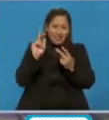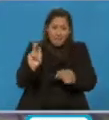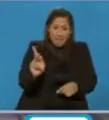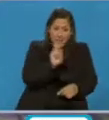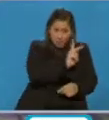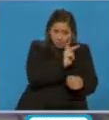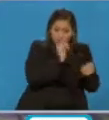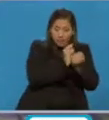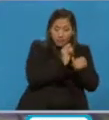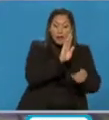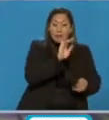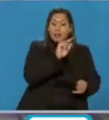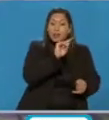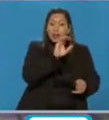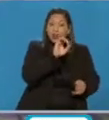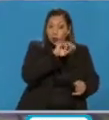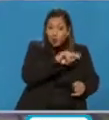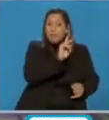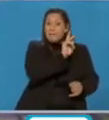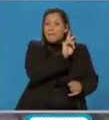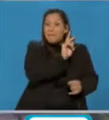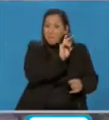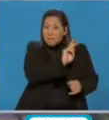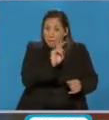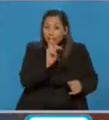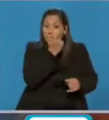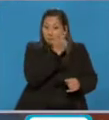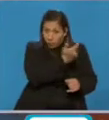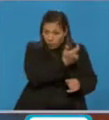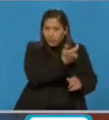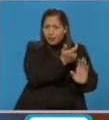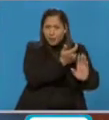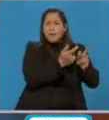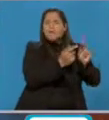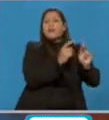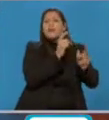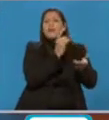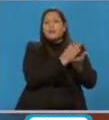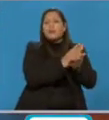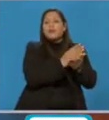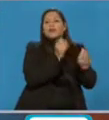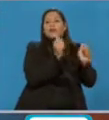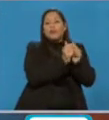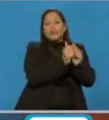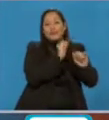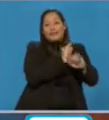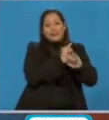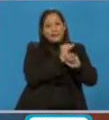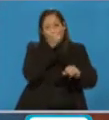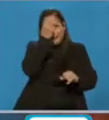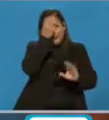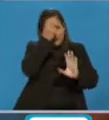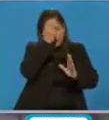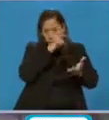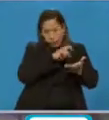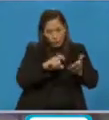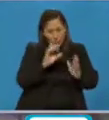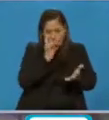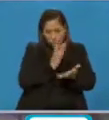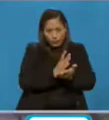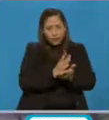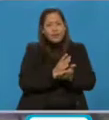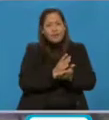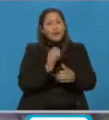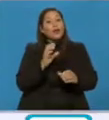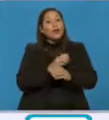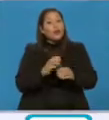el Bitcoin sería el equivalente a una moneda similar, pero exclusivamente para el entorno digital. Ahora, hay varias cosas que lo